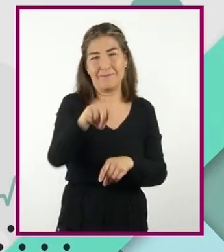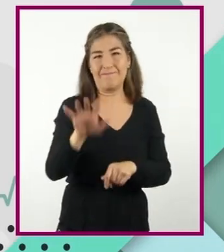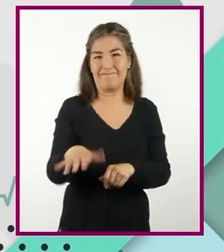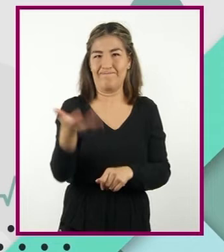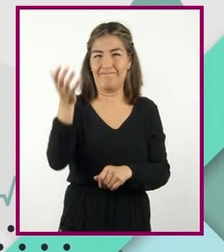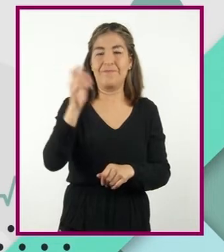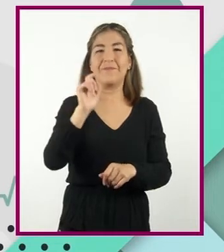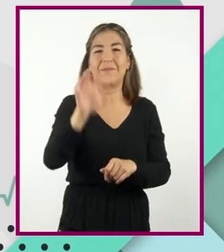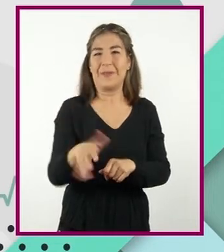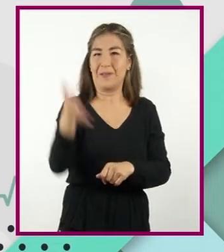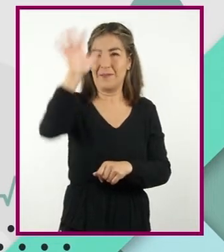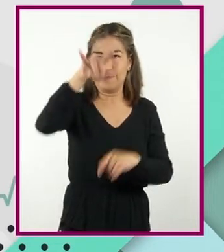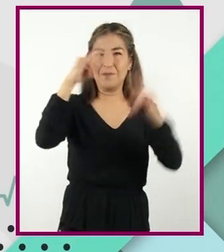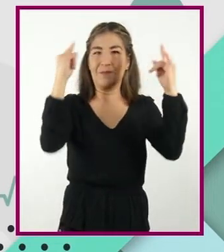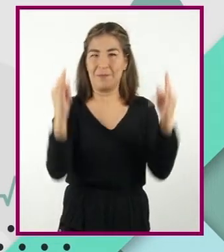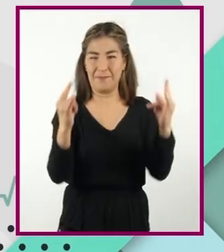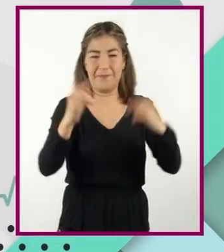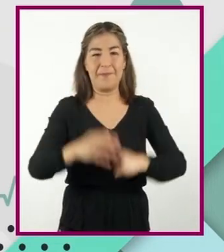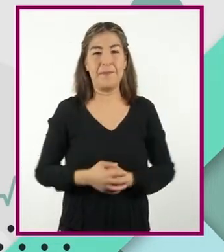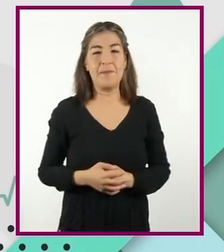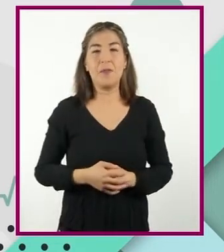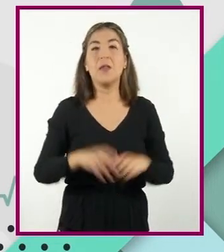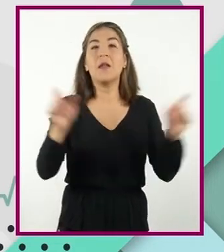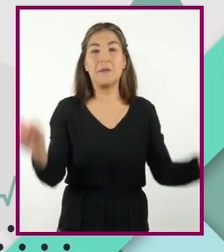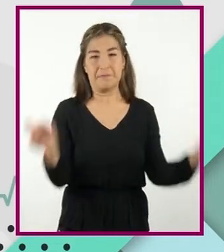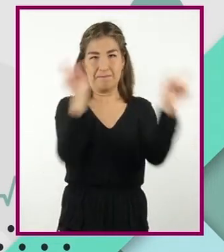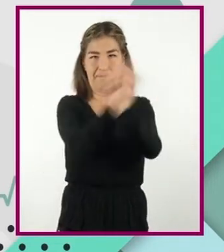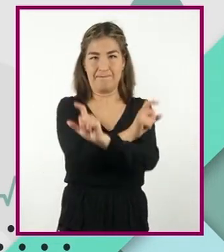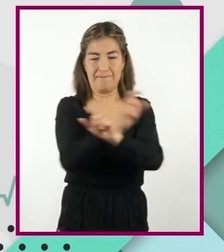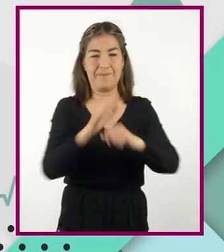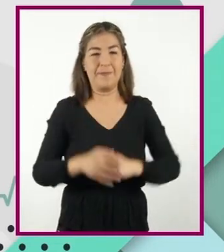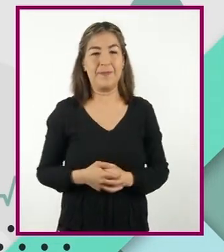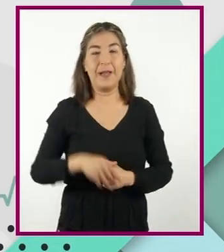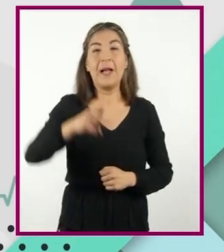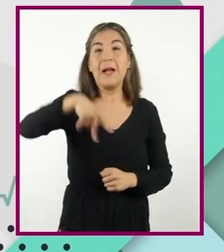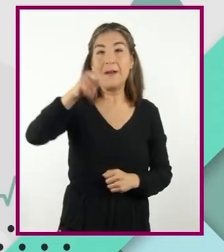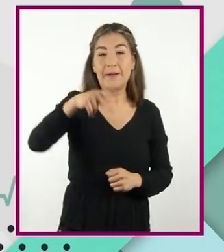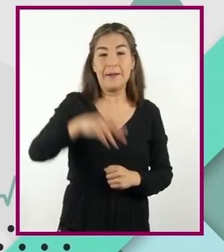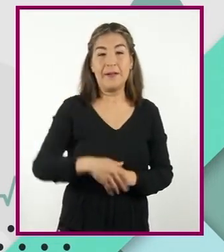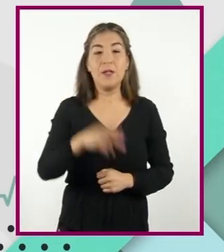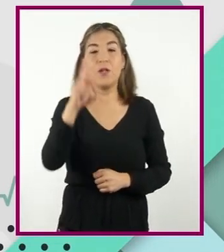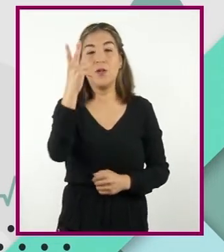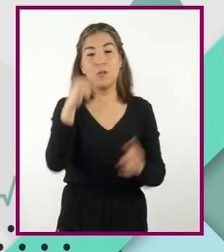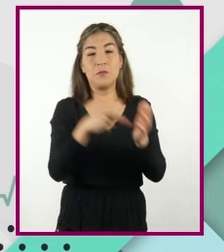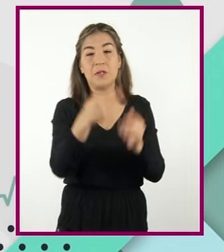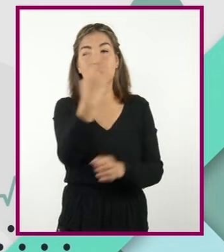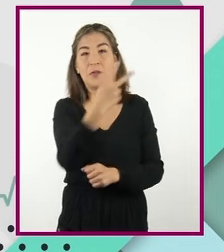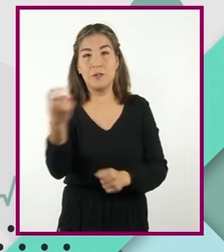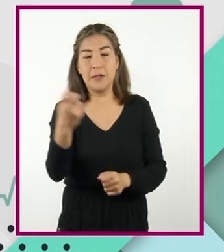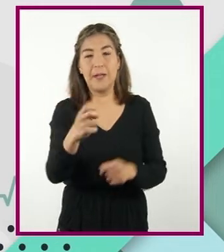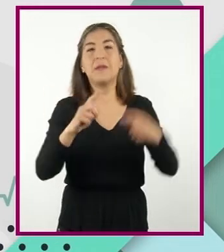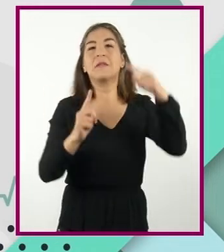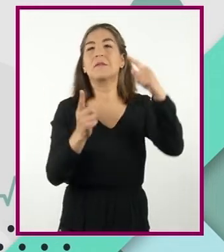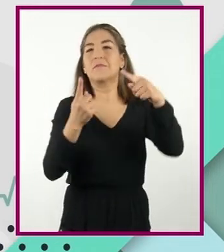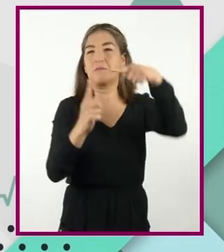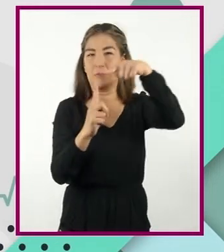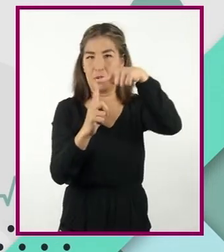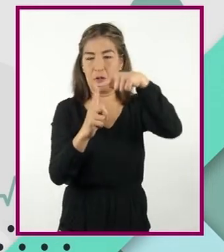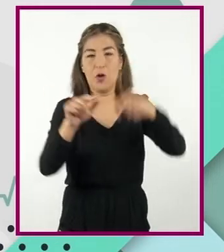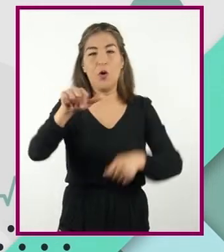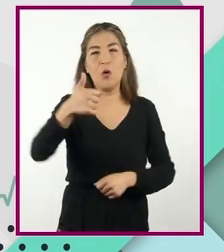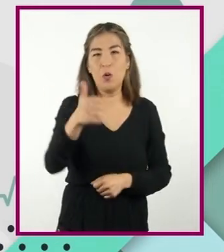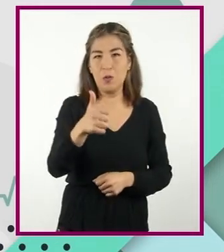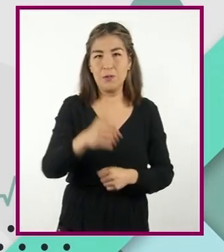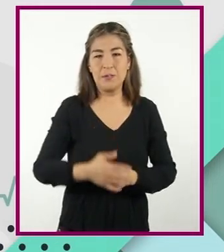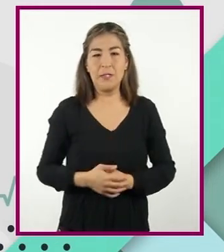cancha. Sustituyendo la fórmula nos queda K igual a 2200 entre 11, obteniendo